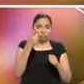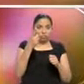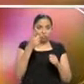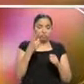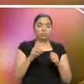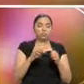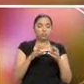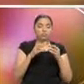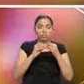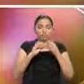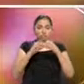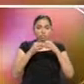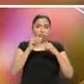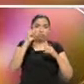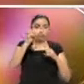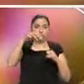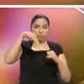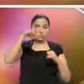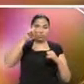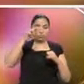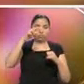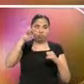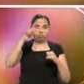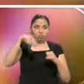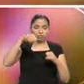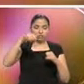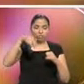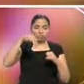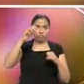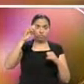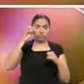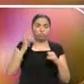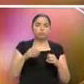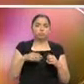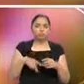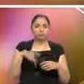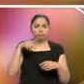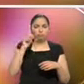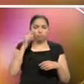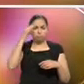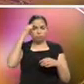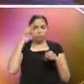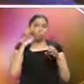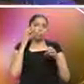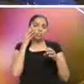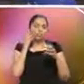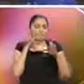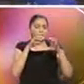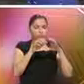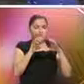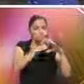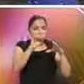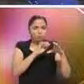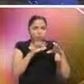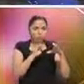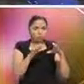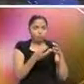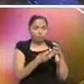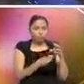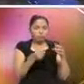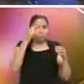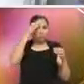amaranto. Así es. Oye, ¿y entonces la ralladura dímelo. es para la decorada? Sí, la Ándale, ralladura puede muy ser para bien. decorada. Aquí le ponemos un poquito